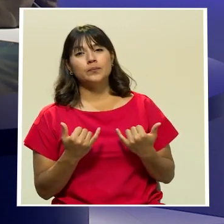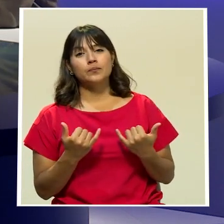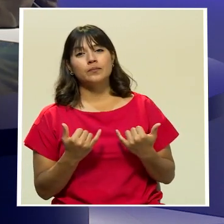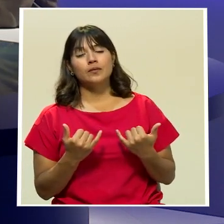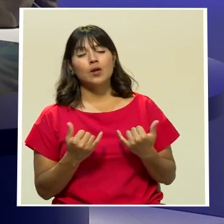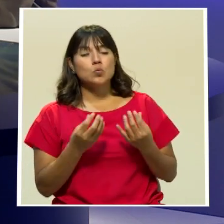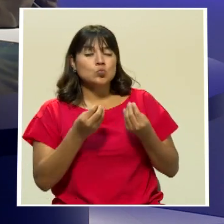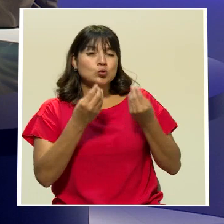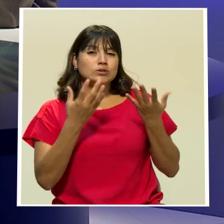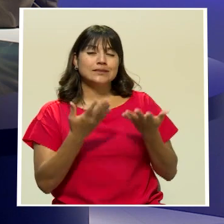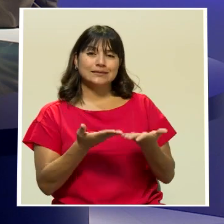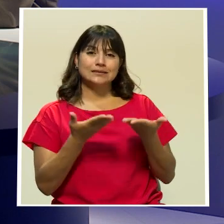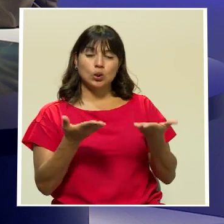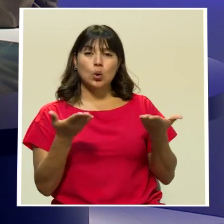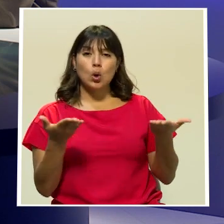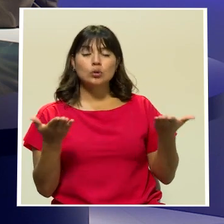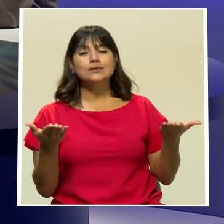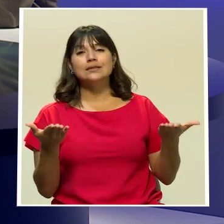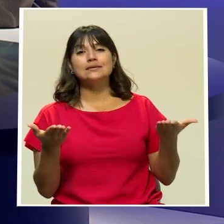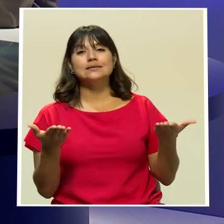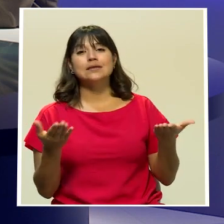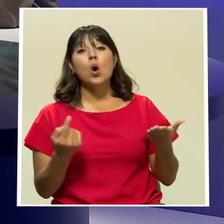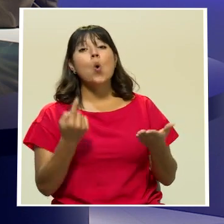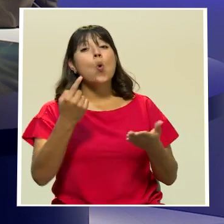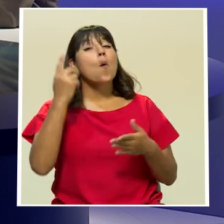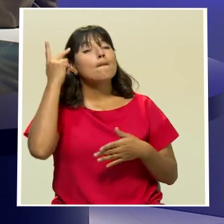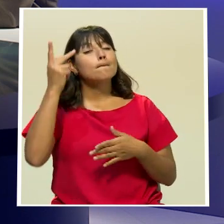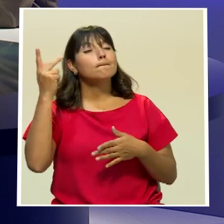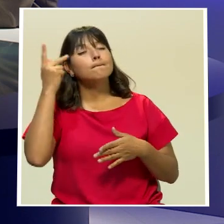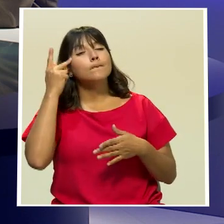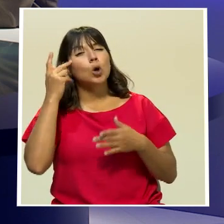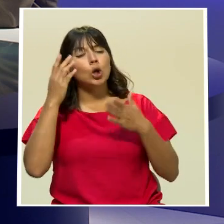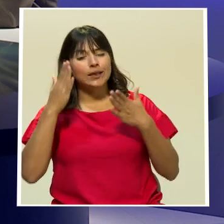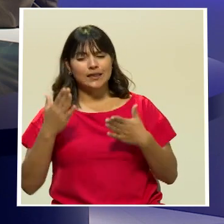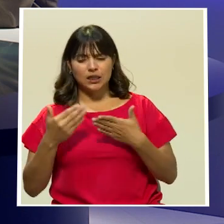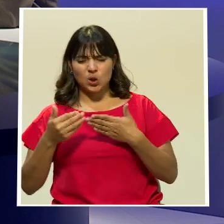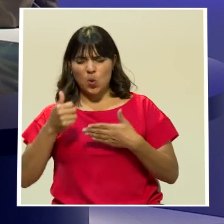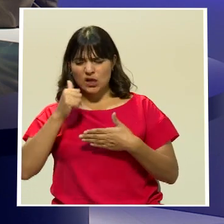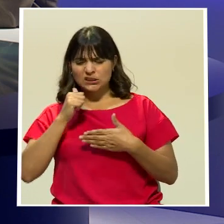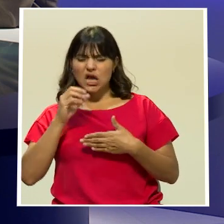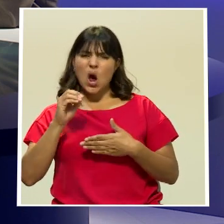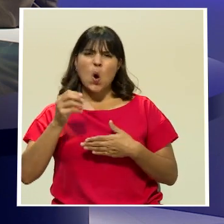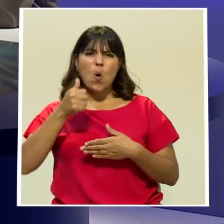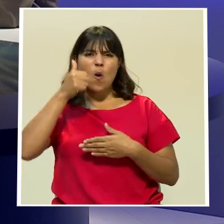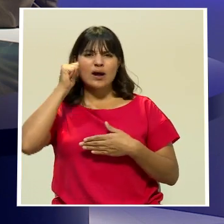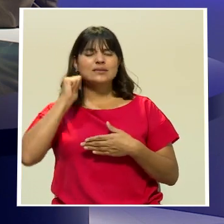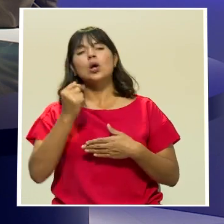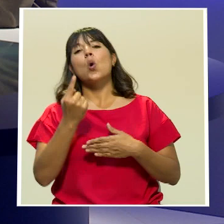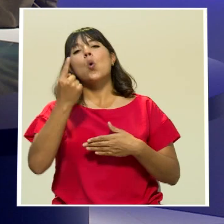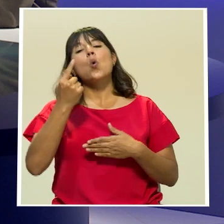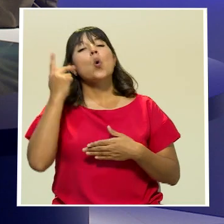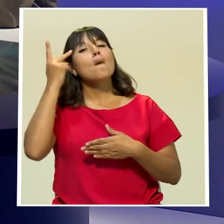de cosas, un político escribió ayer o anteayer una columna llamando